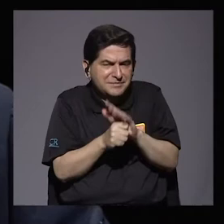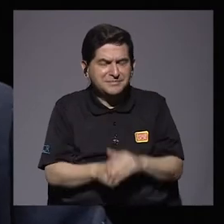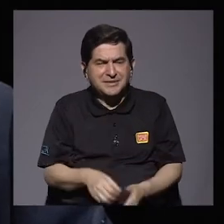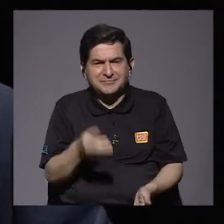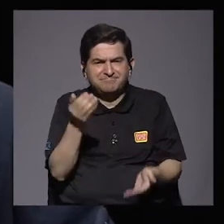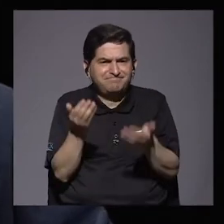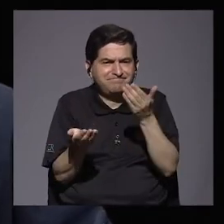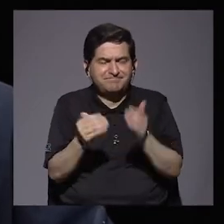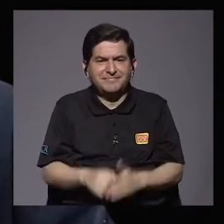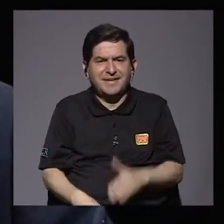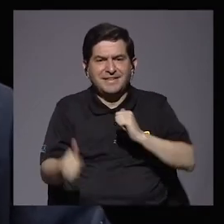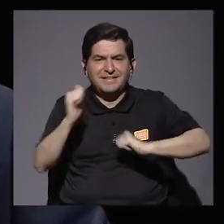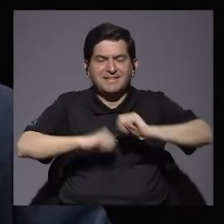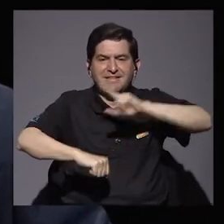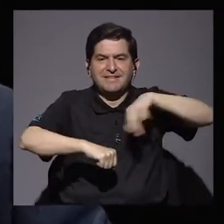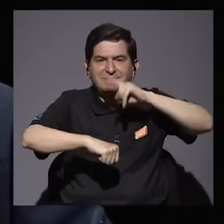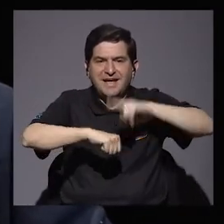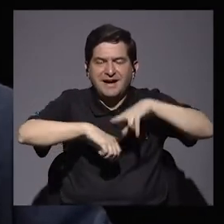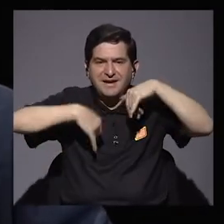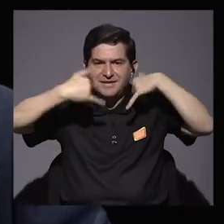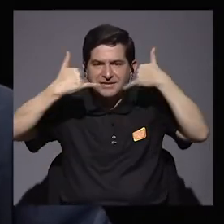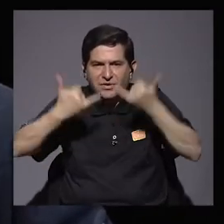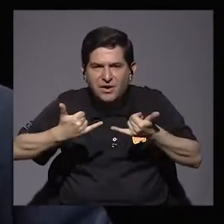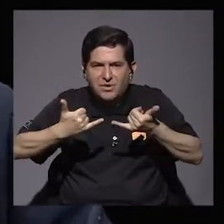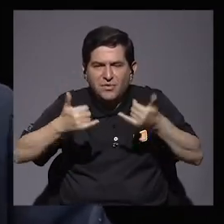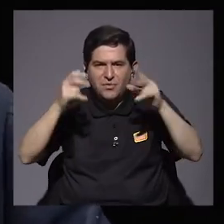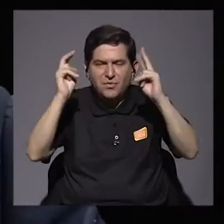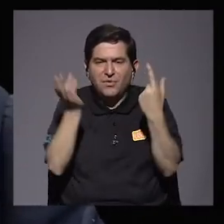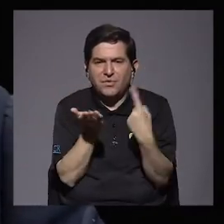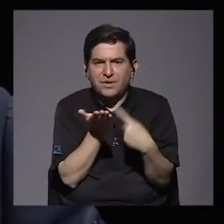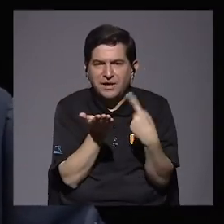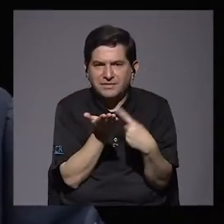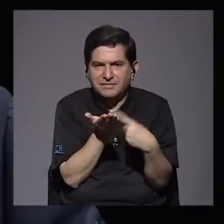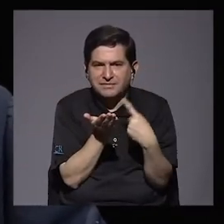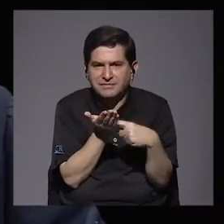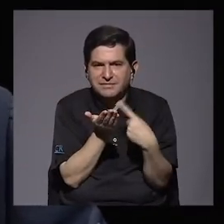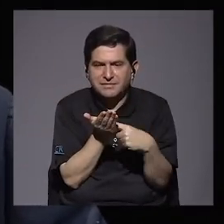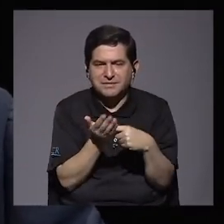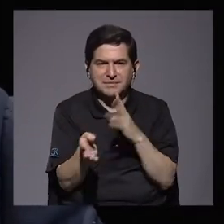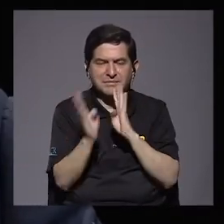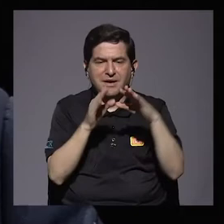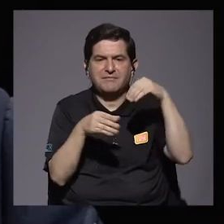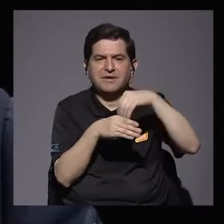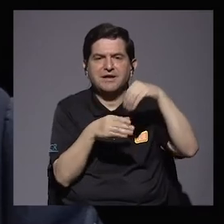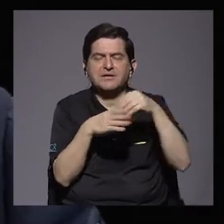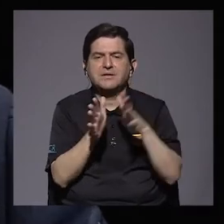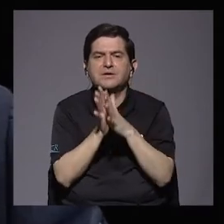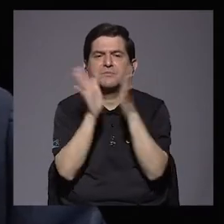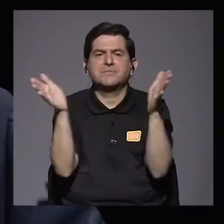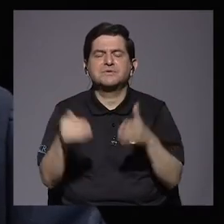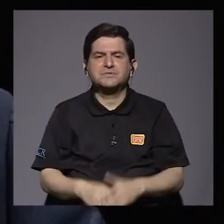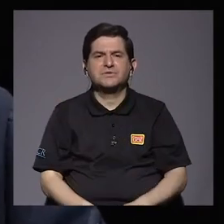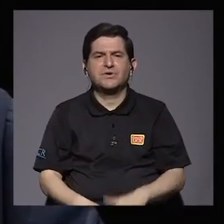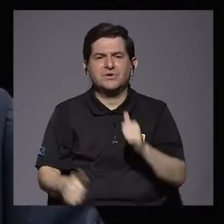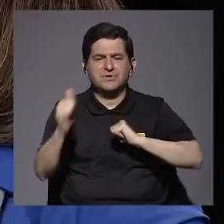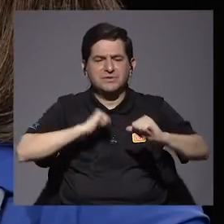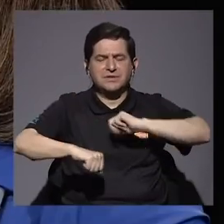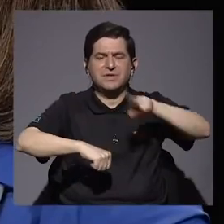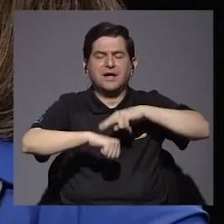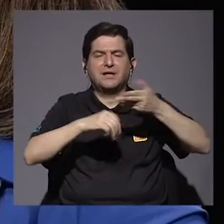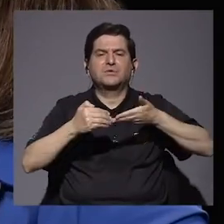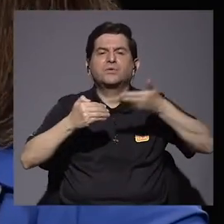el tema del Teatro Nacional estaría como tema de discusión. Y si hablamos de inversión pública, ¿para cuándo el Teatro